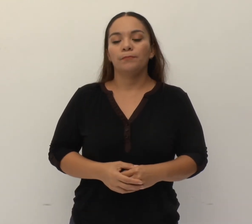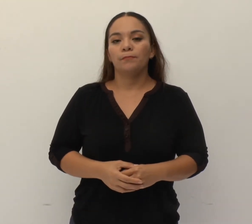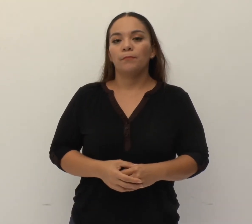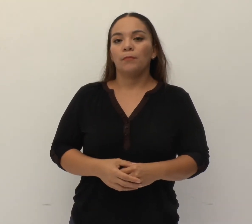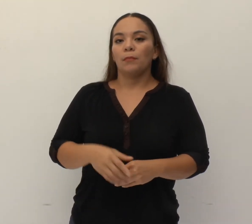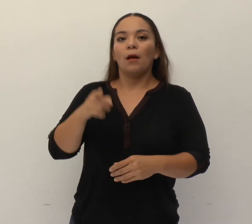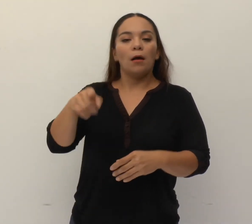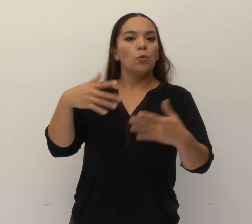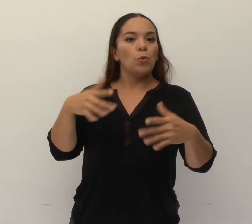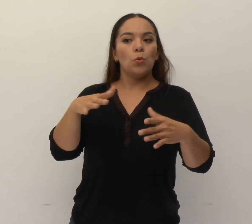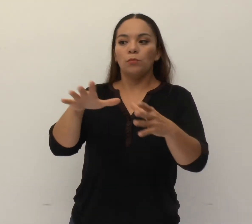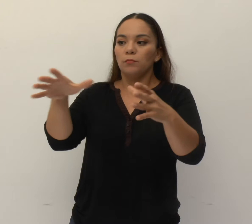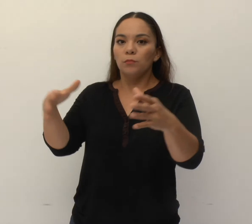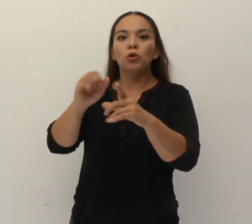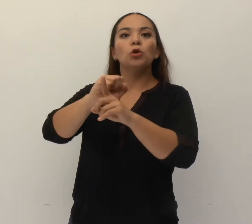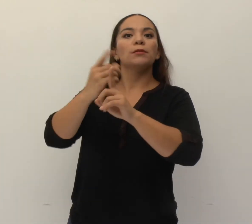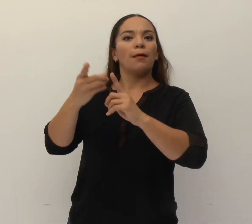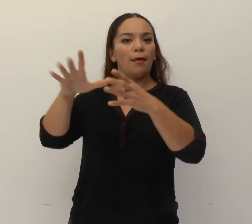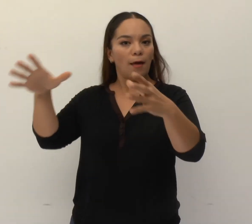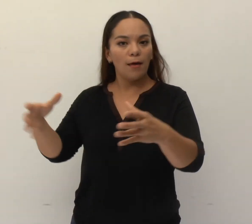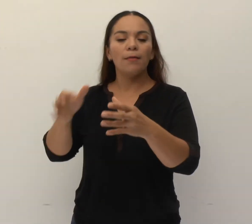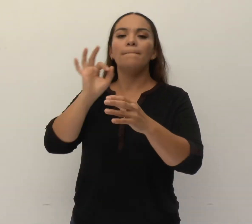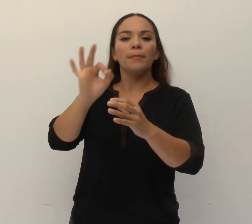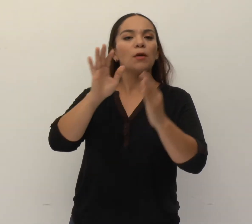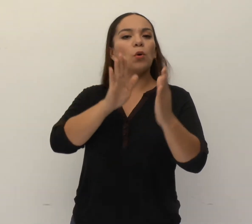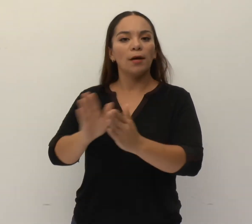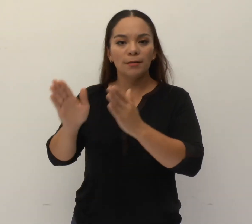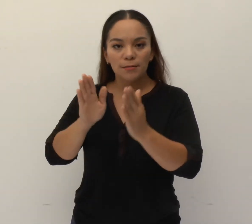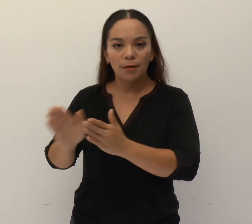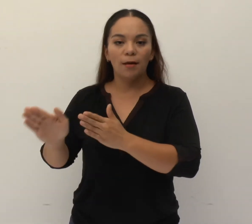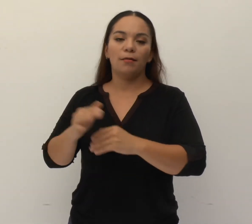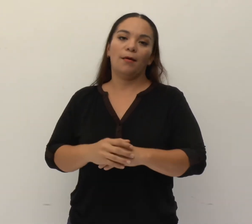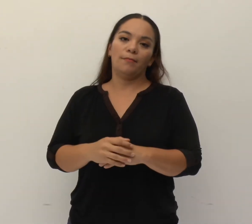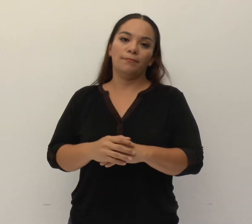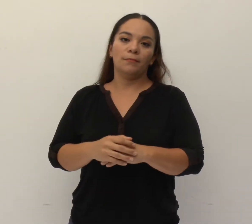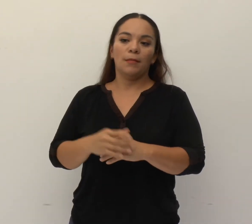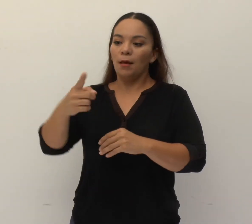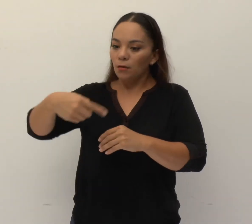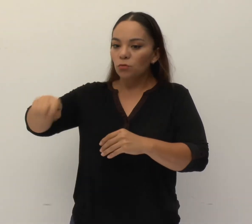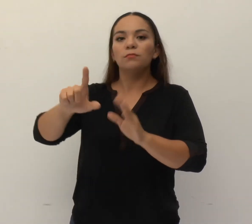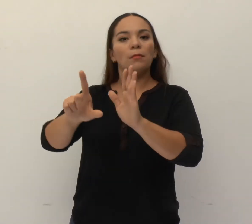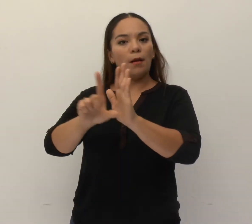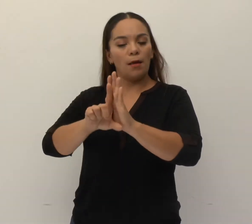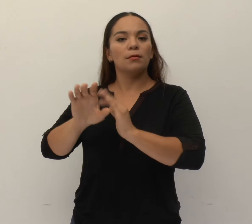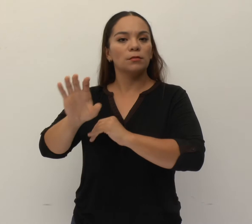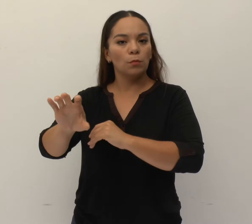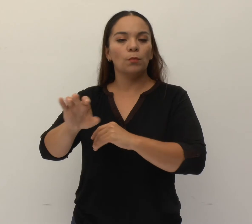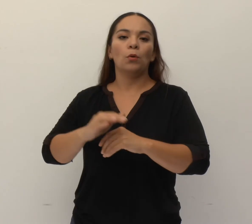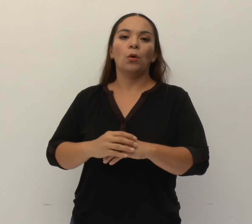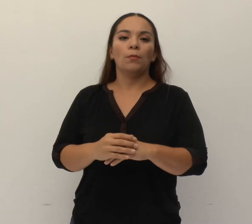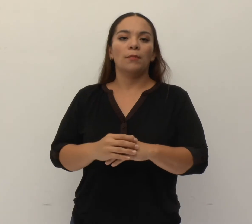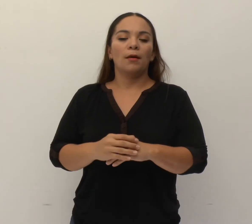se formó toda una sociedad bien, bien organizada, con leyes,